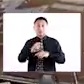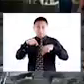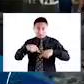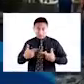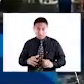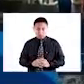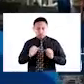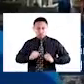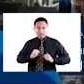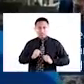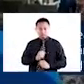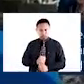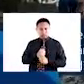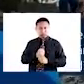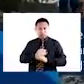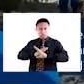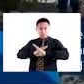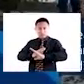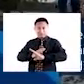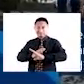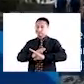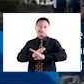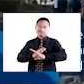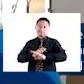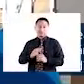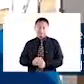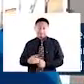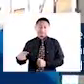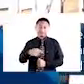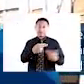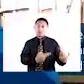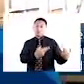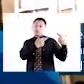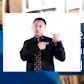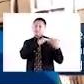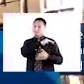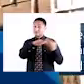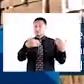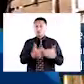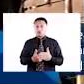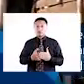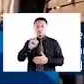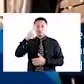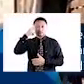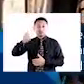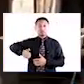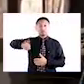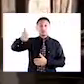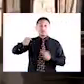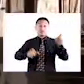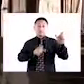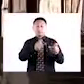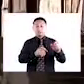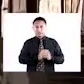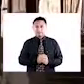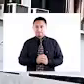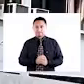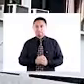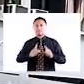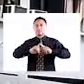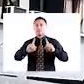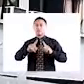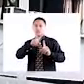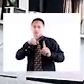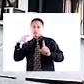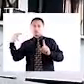El país no está preparado para afrontar desastres de gran magnitud. Esta es una tarea que nos corresponde a todos, Estado y ciudadanos, y que